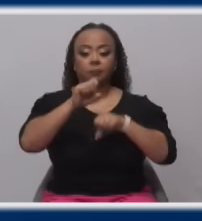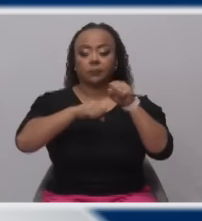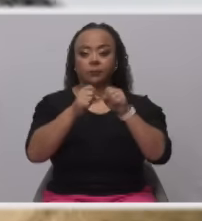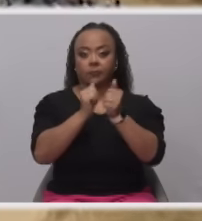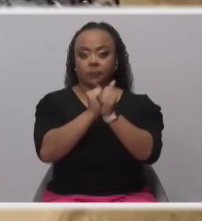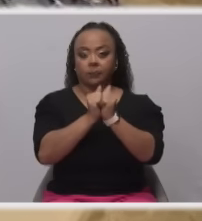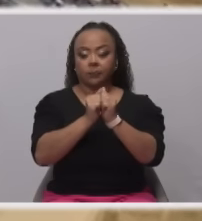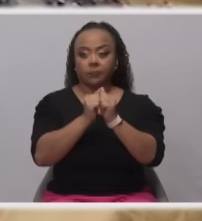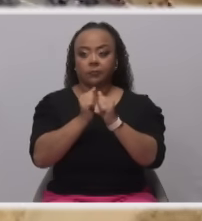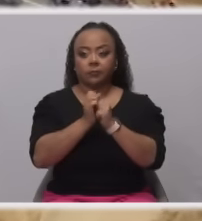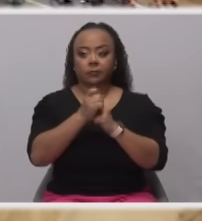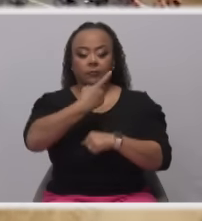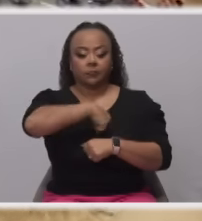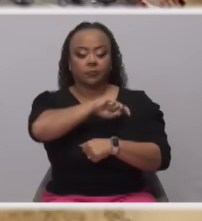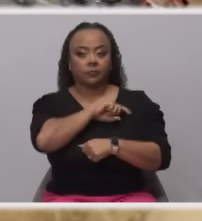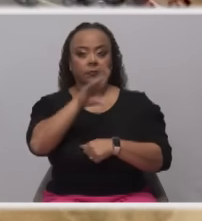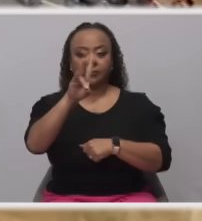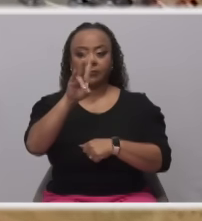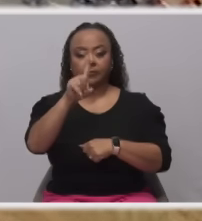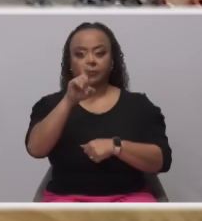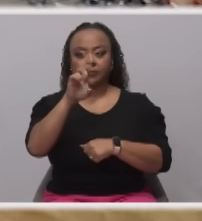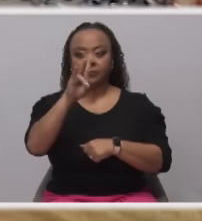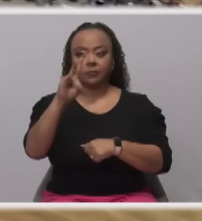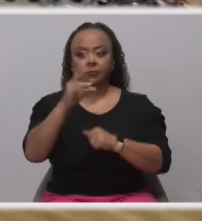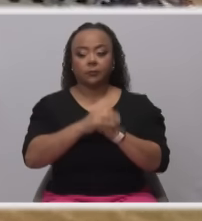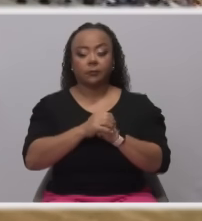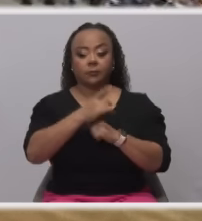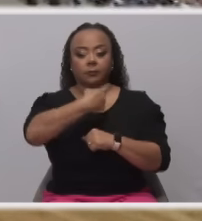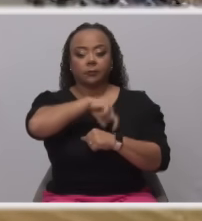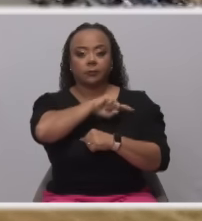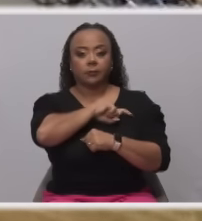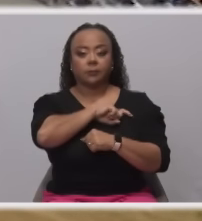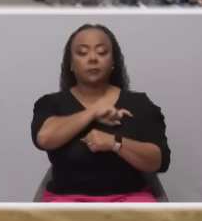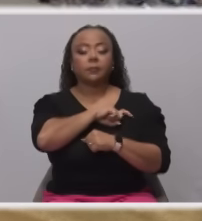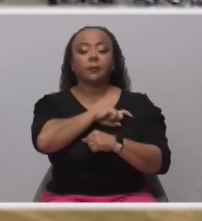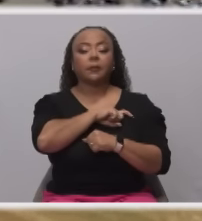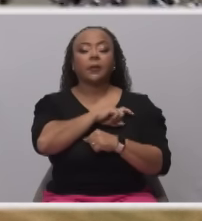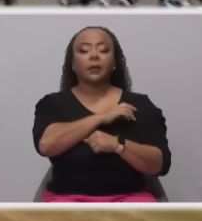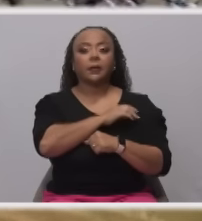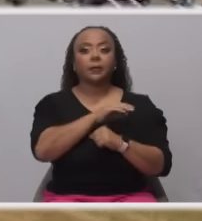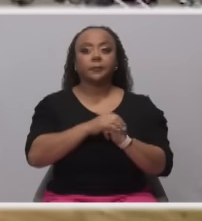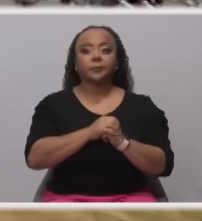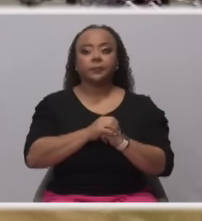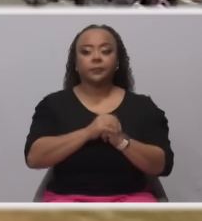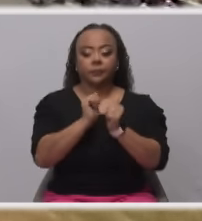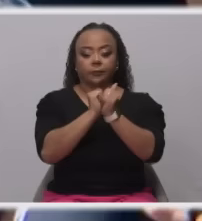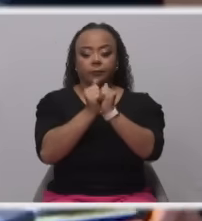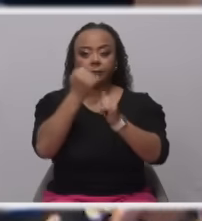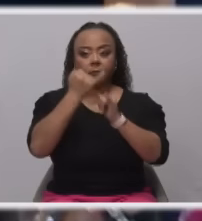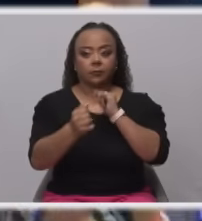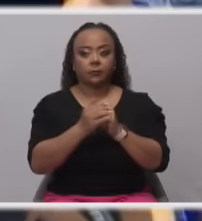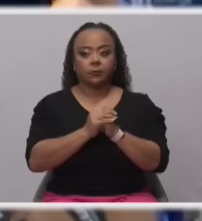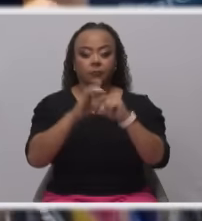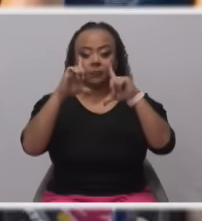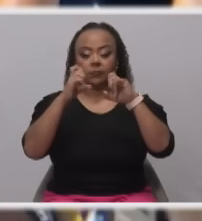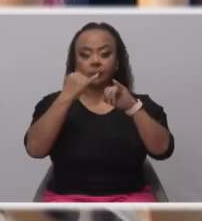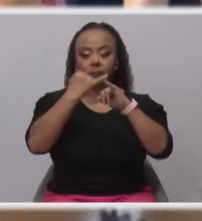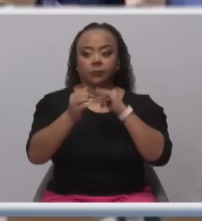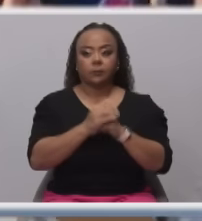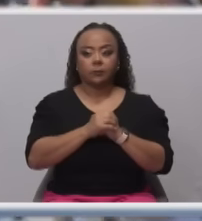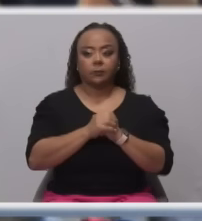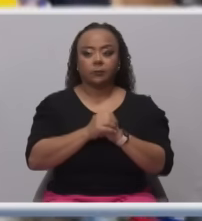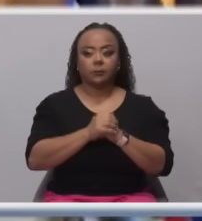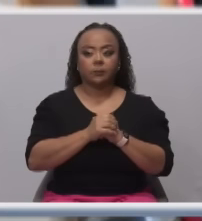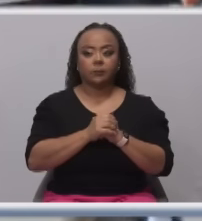177 km desde la fuente de maestre hasta Sevilla Sprint final que se definió en foto Finish el checo Pavel